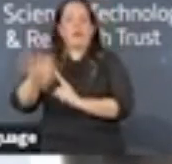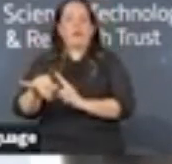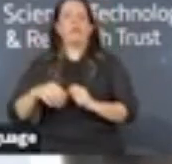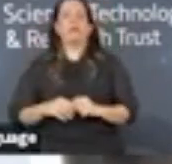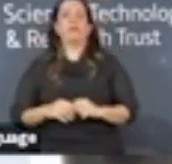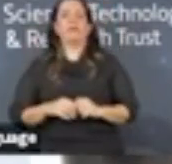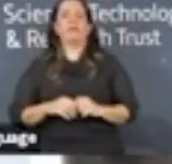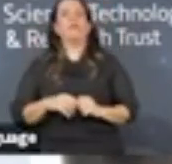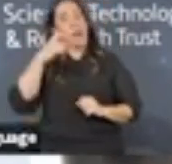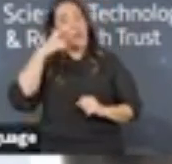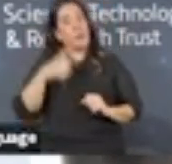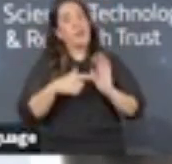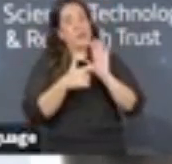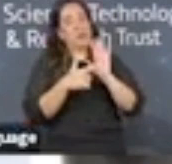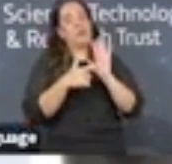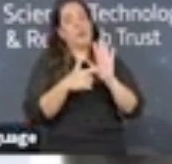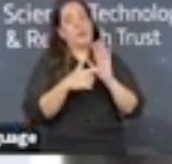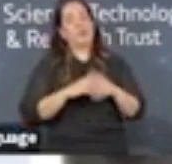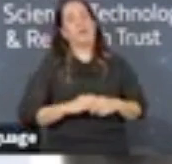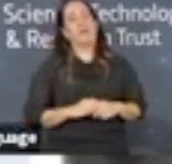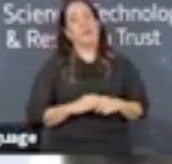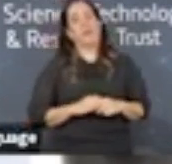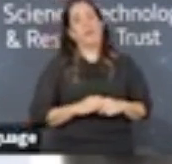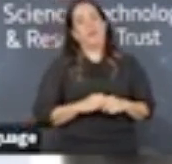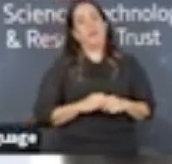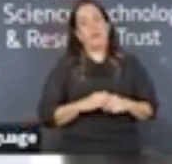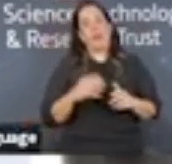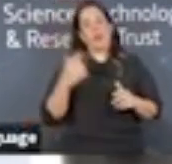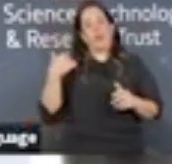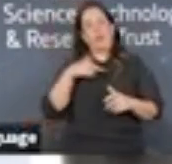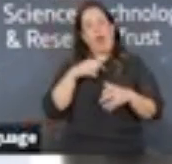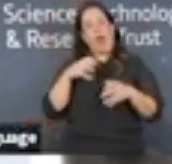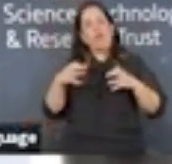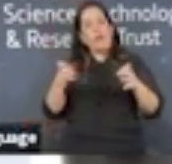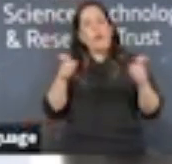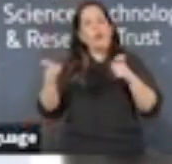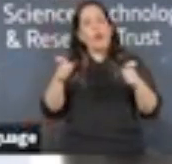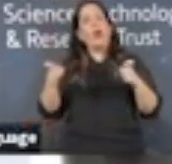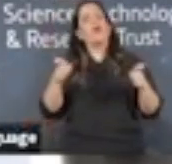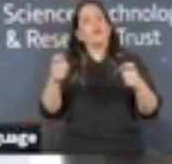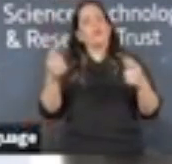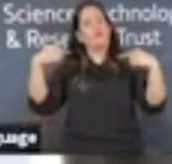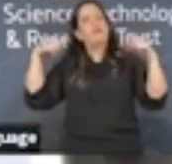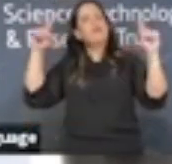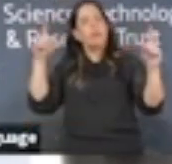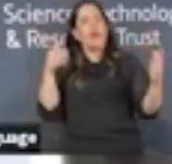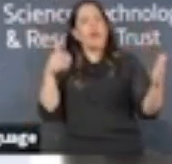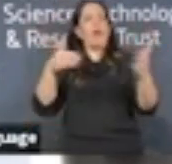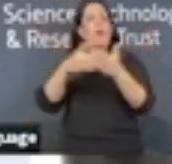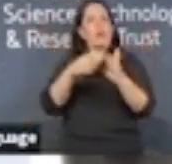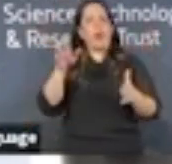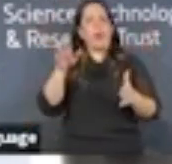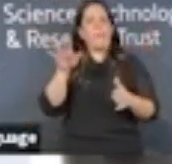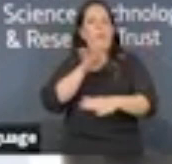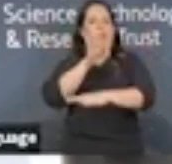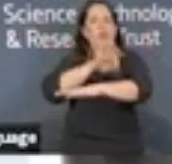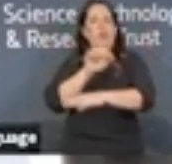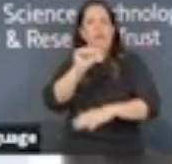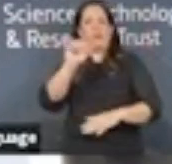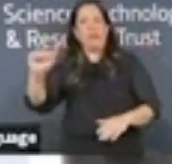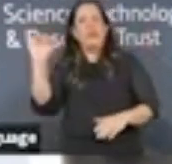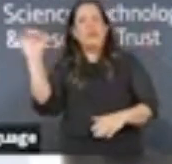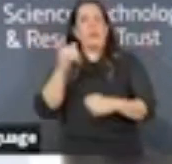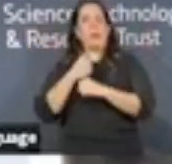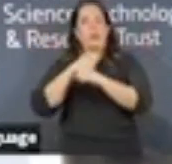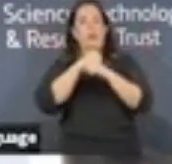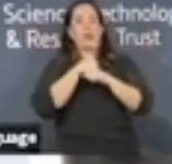un ejemplo de un tipo de control que es efectivo contra Aedes aegypti, que también protege contra la